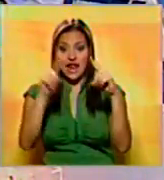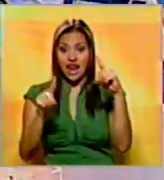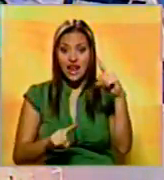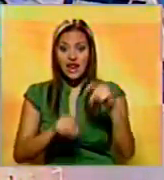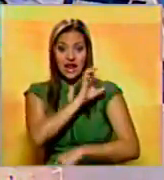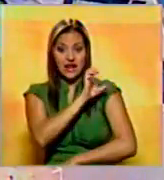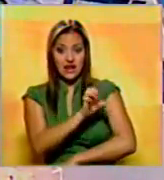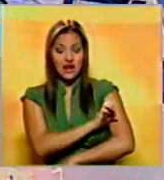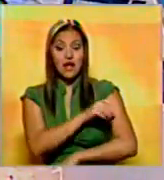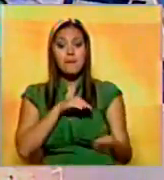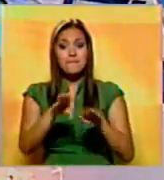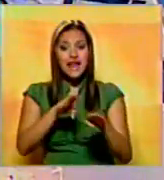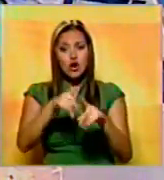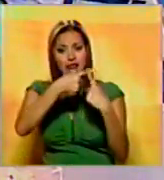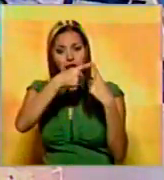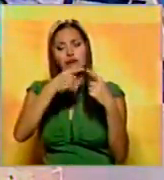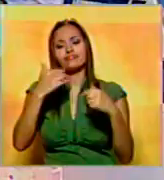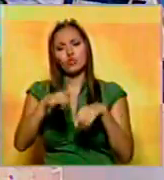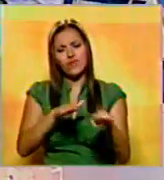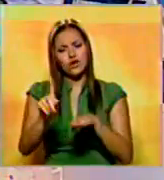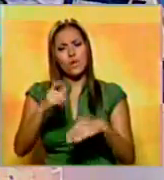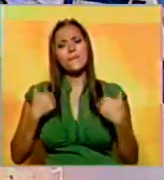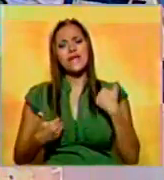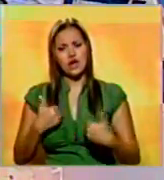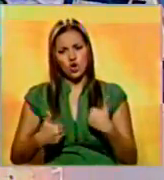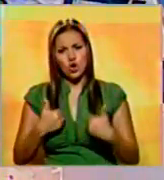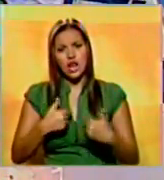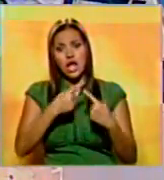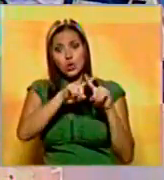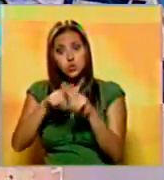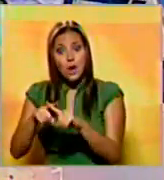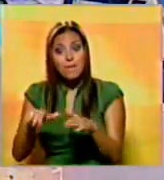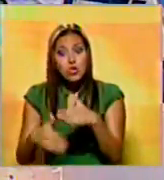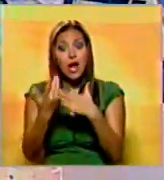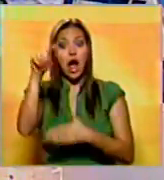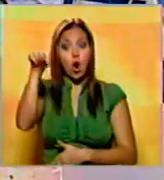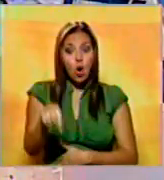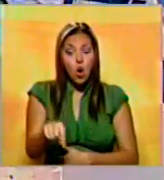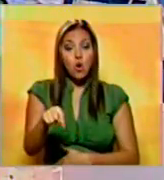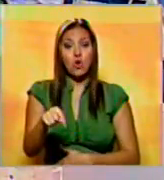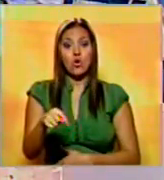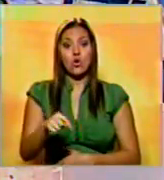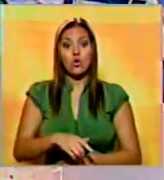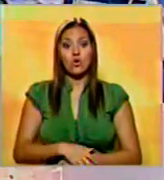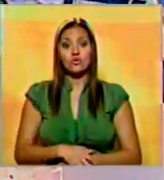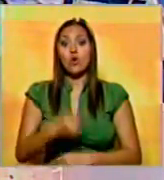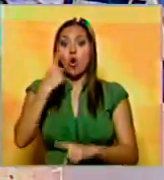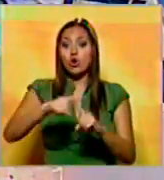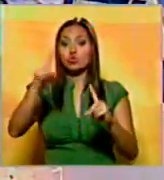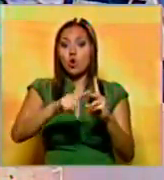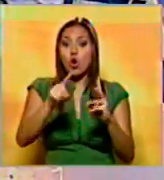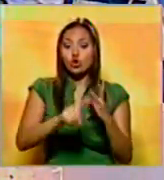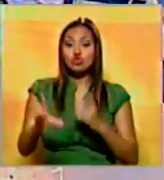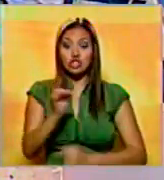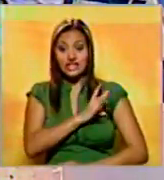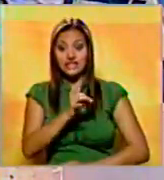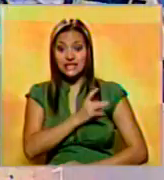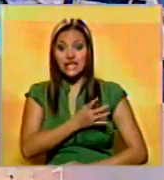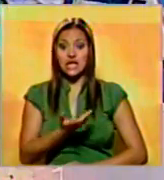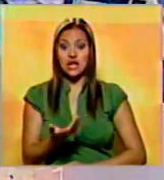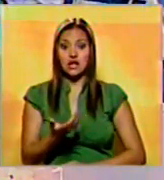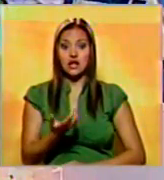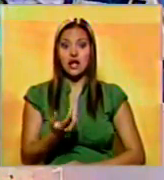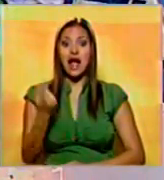saldo que dejó este miércoles y la madrugada de hoy una serie de disturbios en Santiago y otras ciudades de Chile con motivo